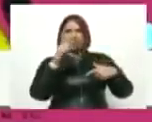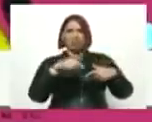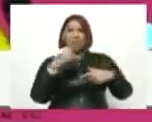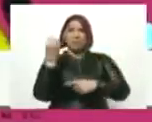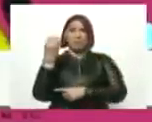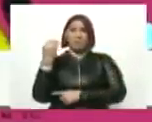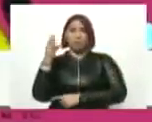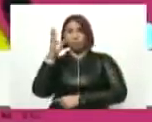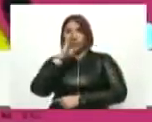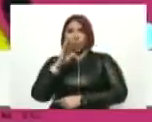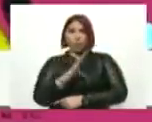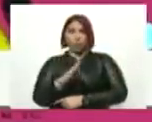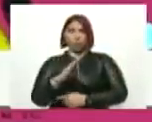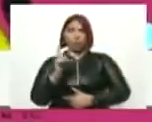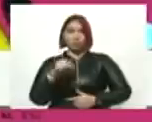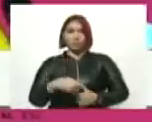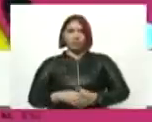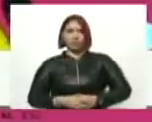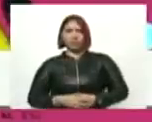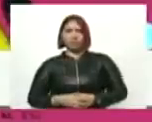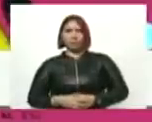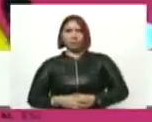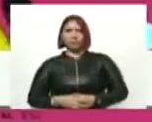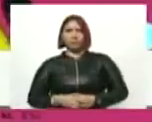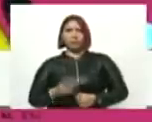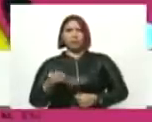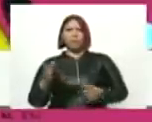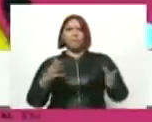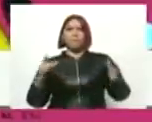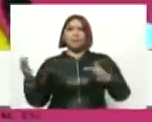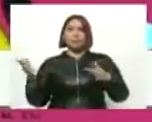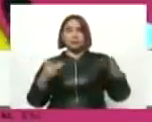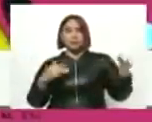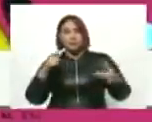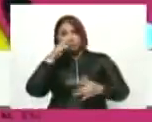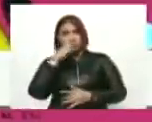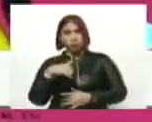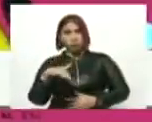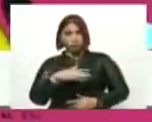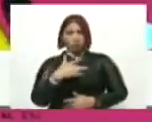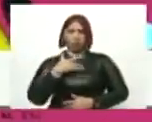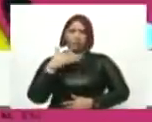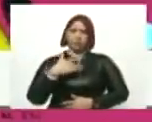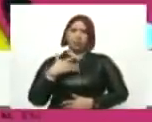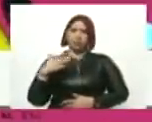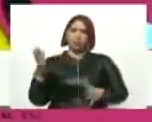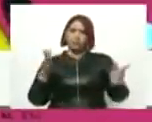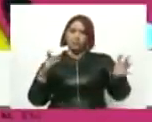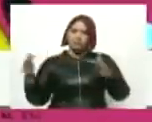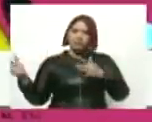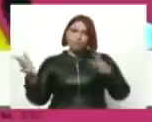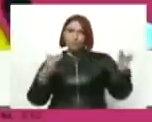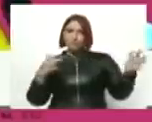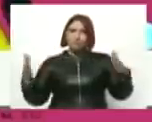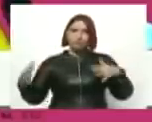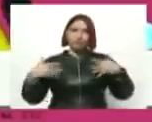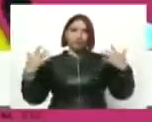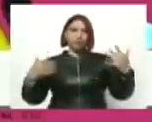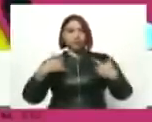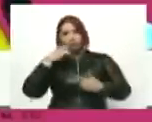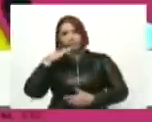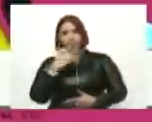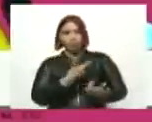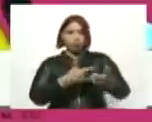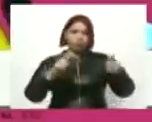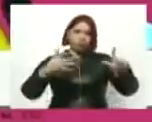es causante de eso. Y no, es que es la brisa de los pueblos, ¿ves? La brisa alegre de los pueblos, la brisa de la libertad, la brisa